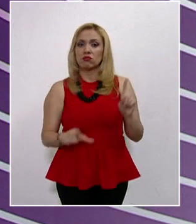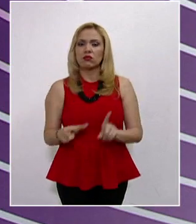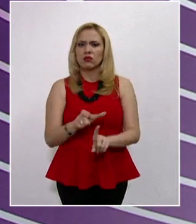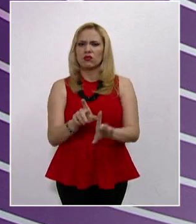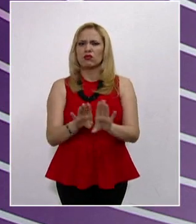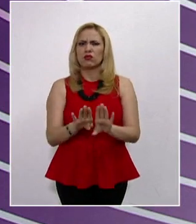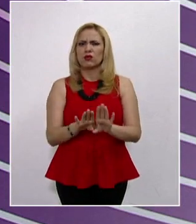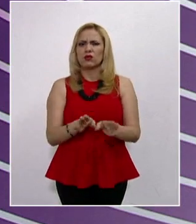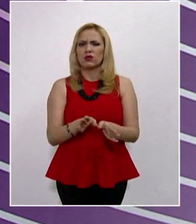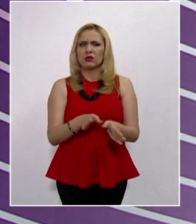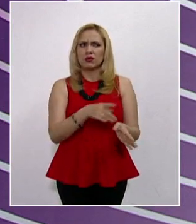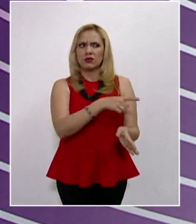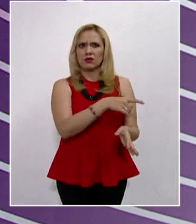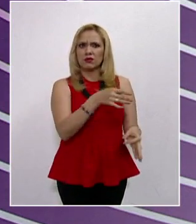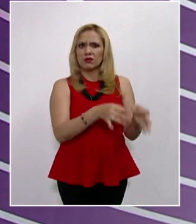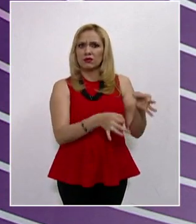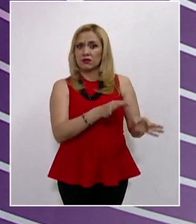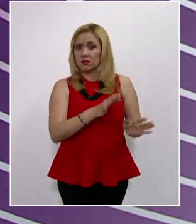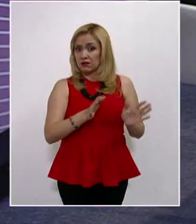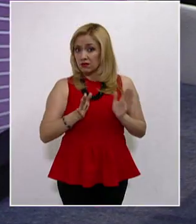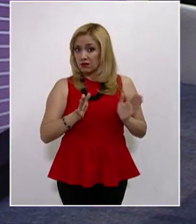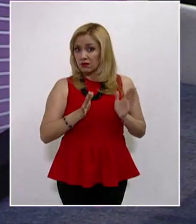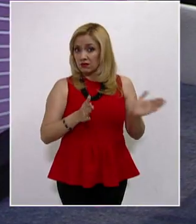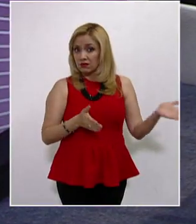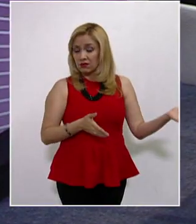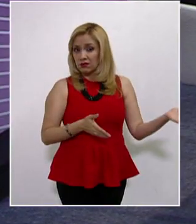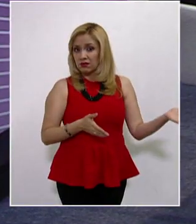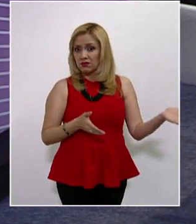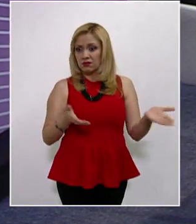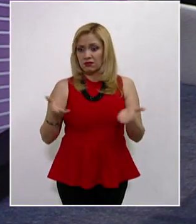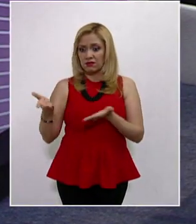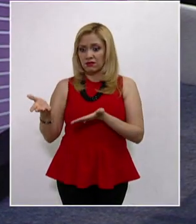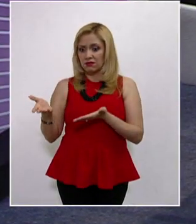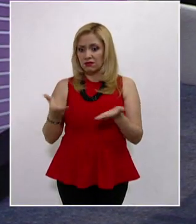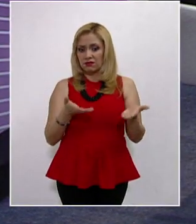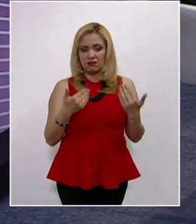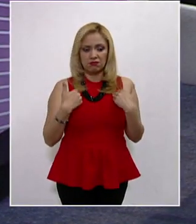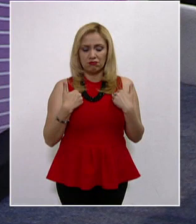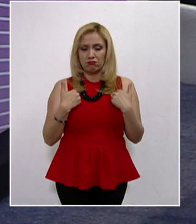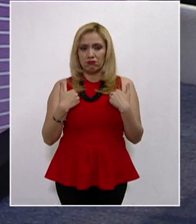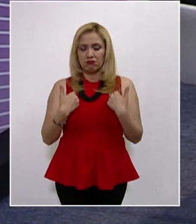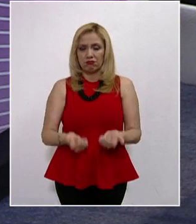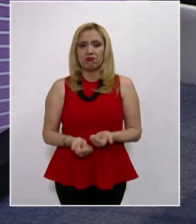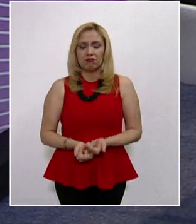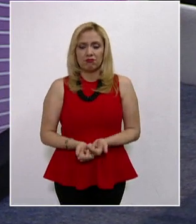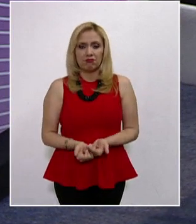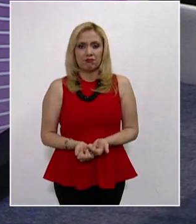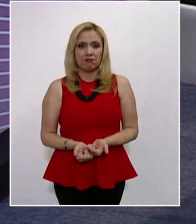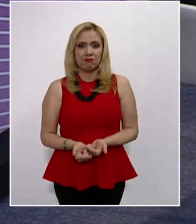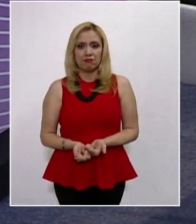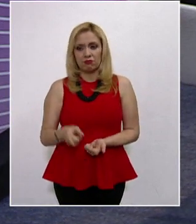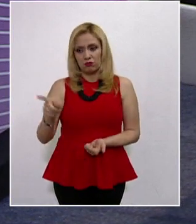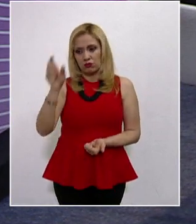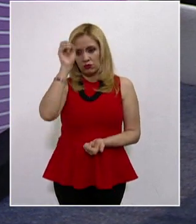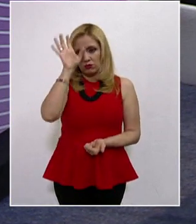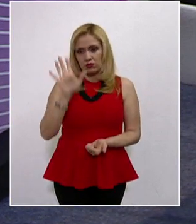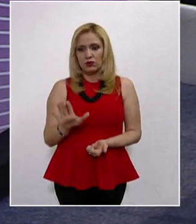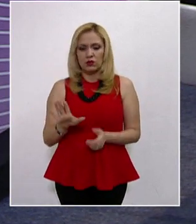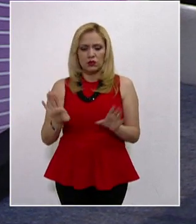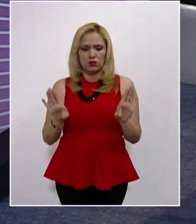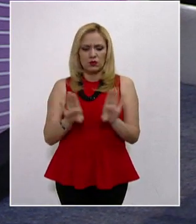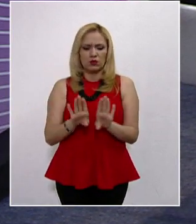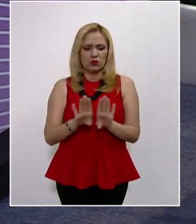sé, Octavio, ¿cuál sería tu posición o cómo sí, en tu opinión,